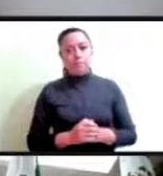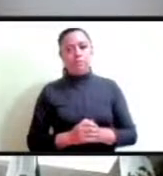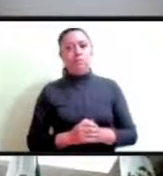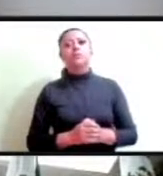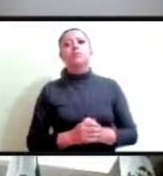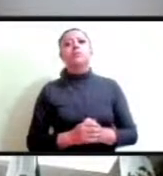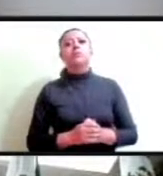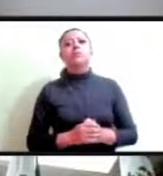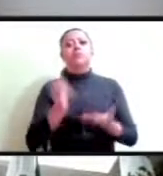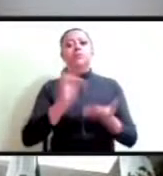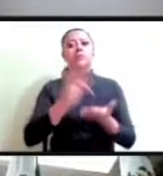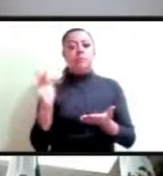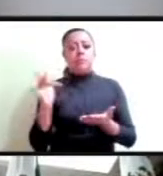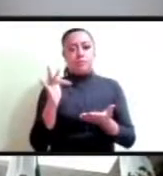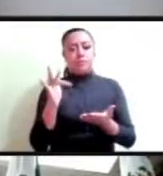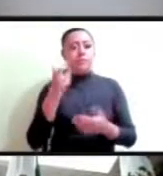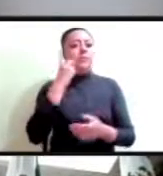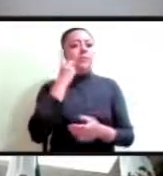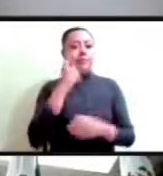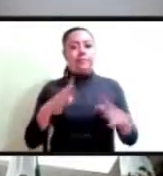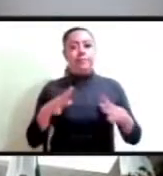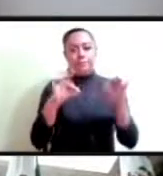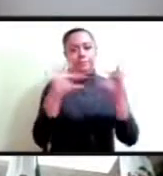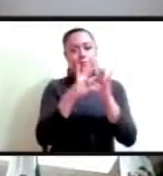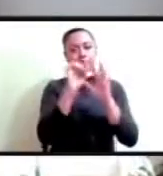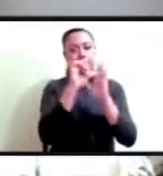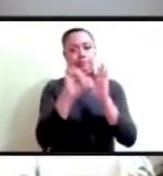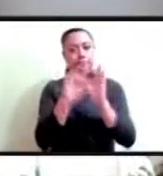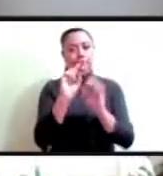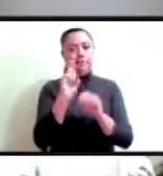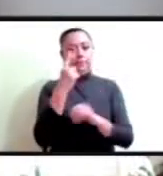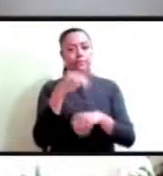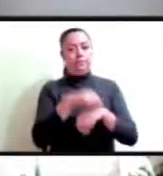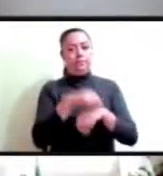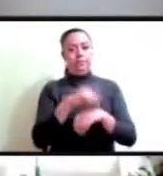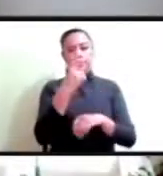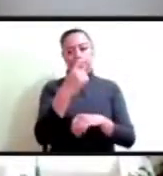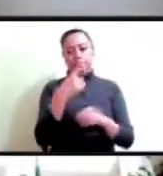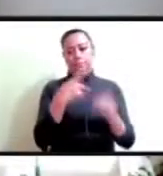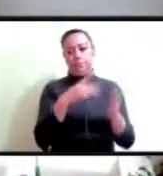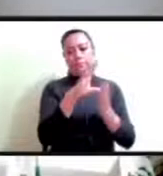Gracias, diputados. Con fundamento en lo dispuesto por el artículo 31, número 1 de la Constitución Política de la